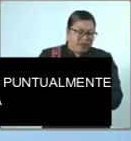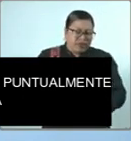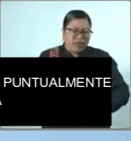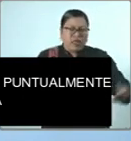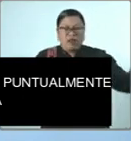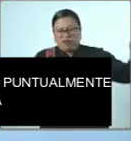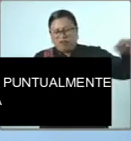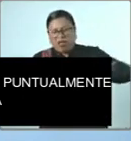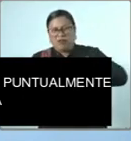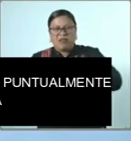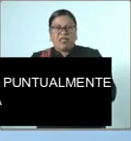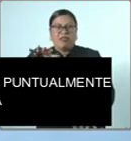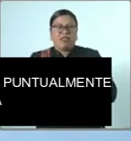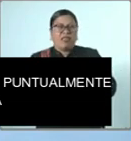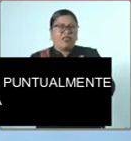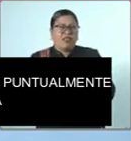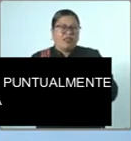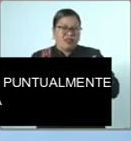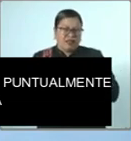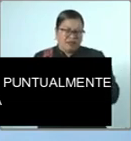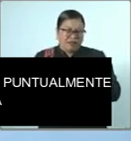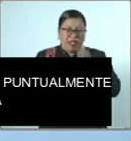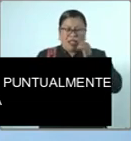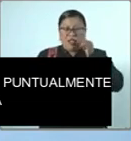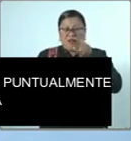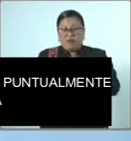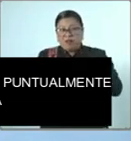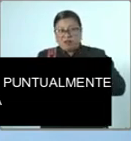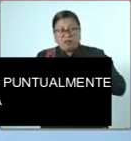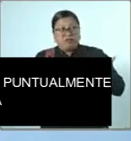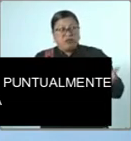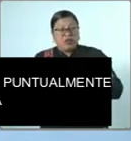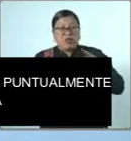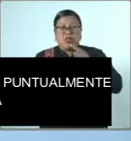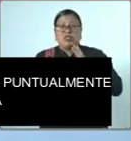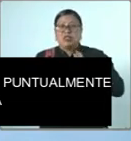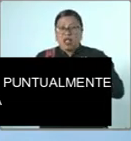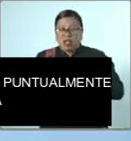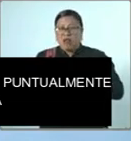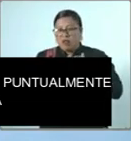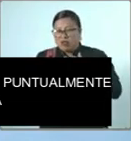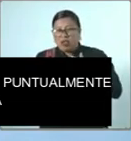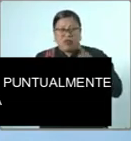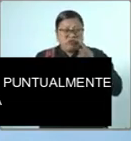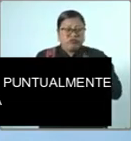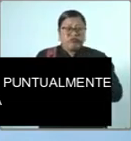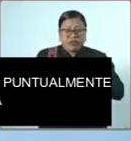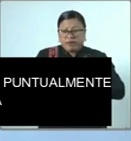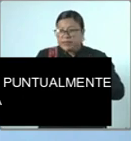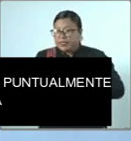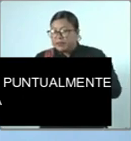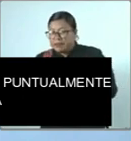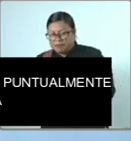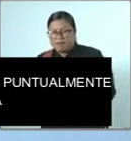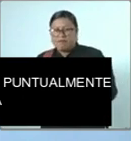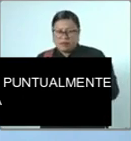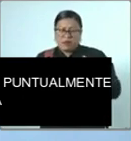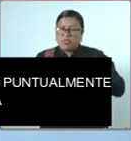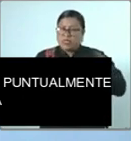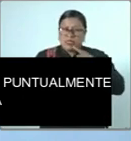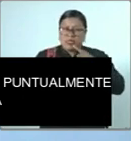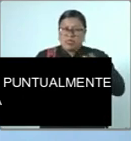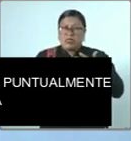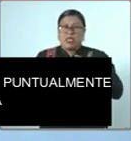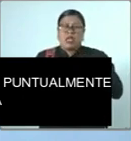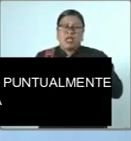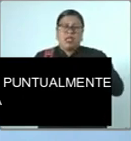lodo y tierra. Nos pedimos la información ayer, nos dijeron que estaban haciendo su recopilación, pero que tenían ellos por lo menos